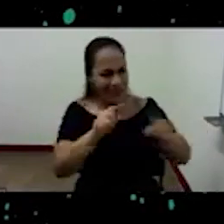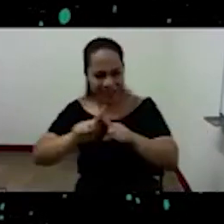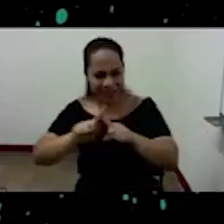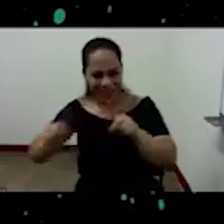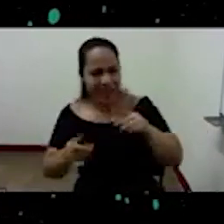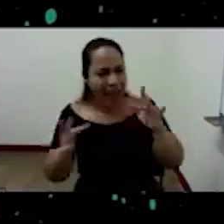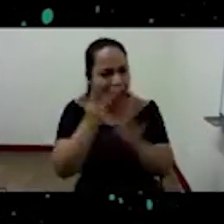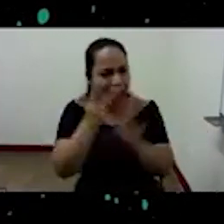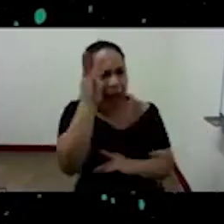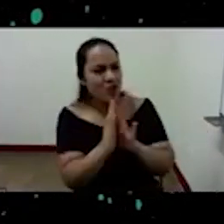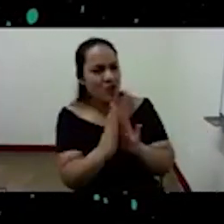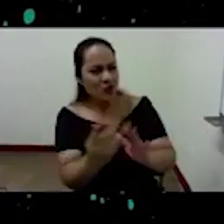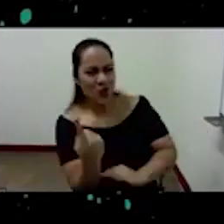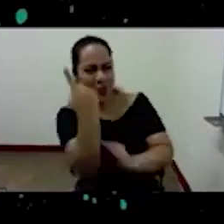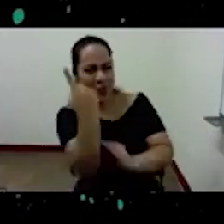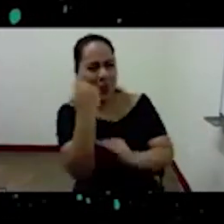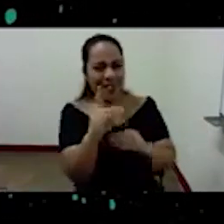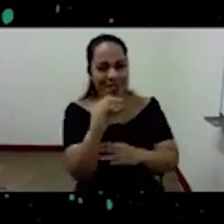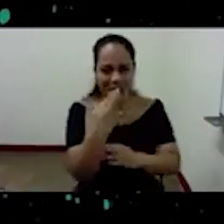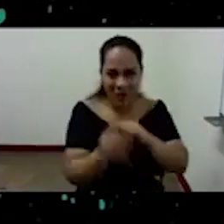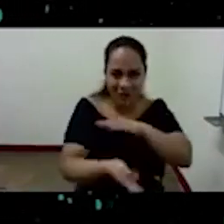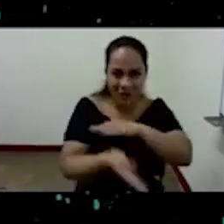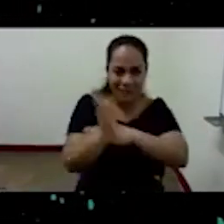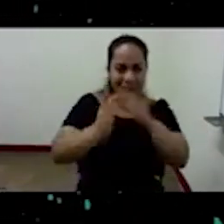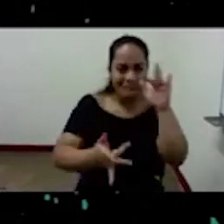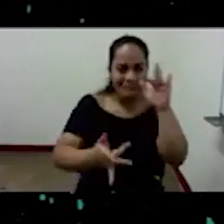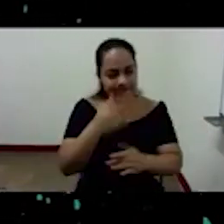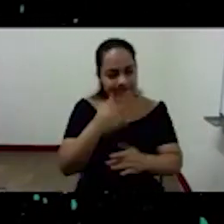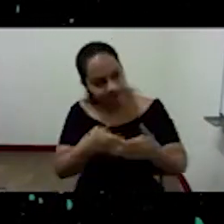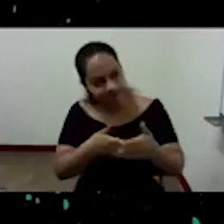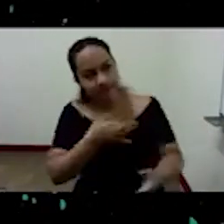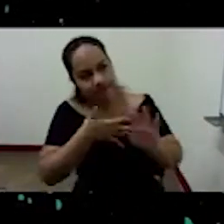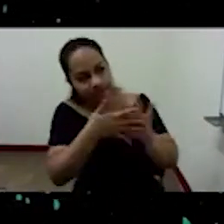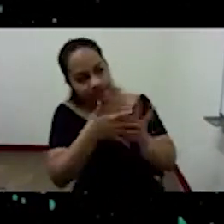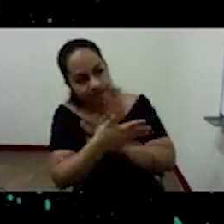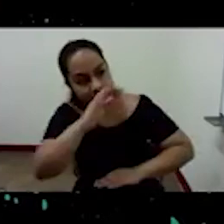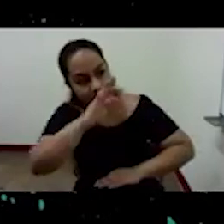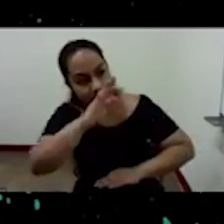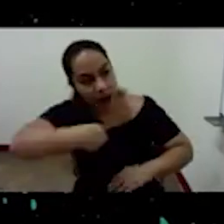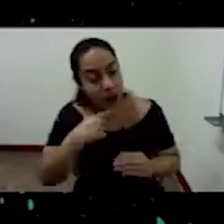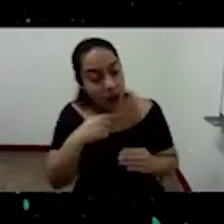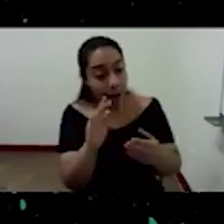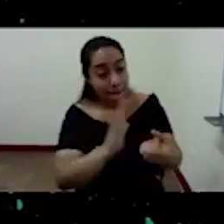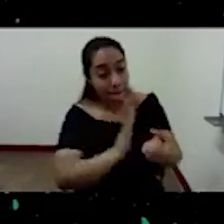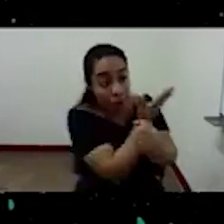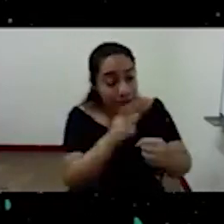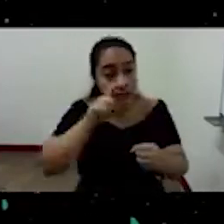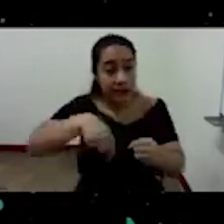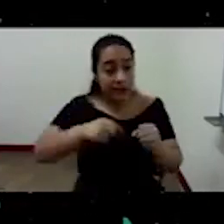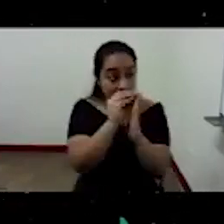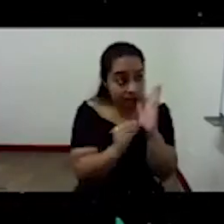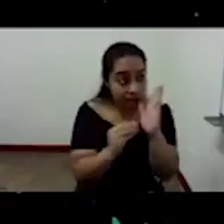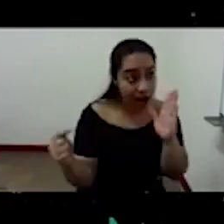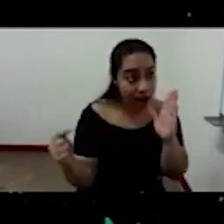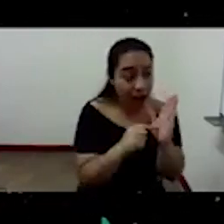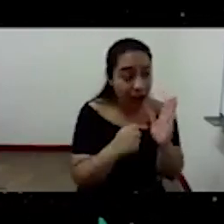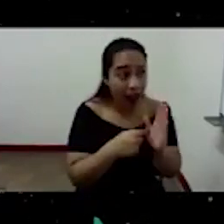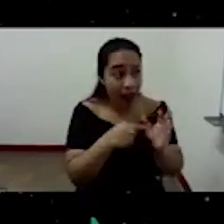lo apolíneo, y a afirmar con Wagner que la música no debe ser apreciada